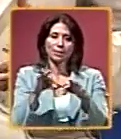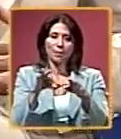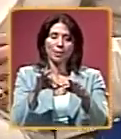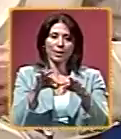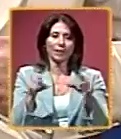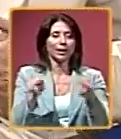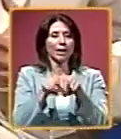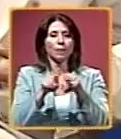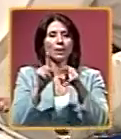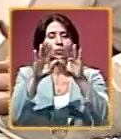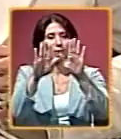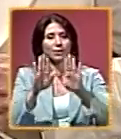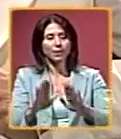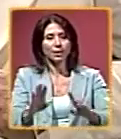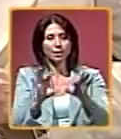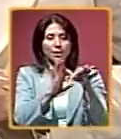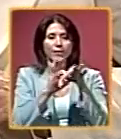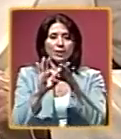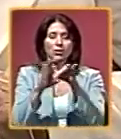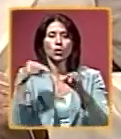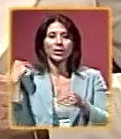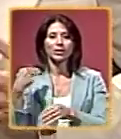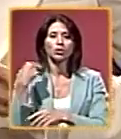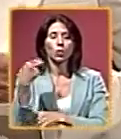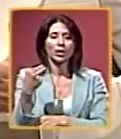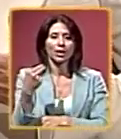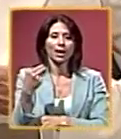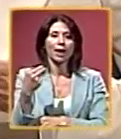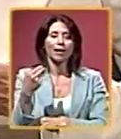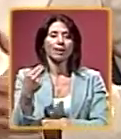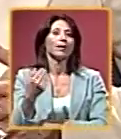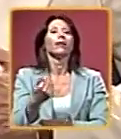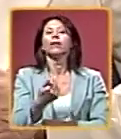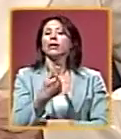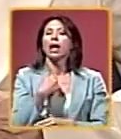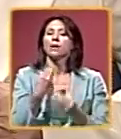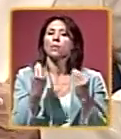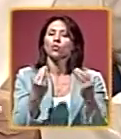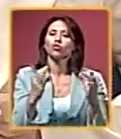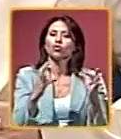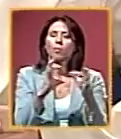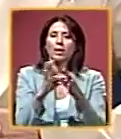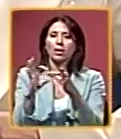excelente relación histórica, como sabemos, y hay muchos